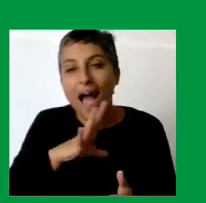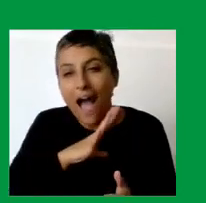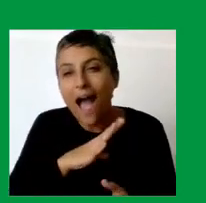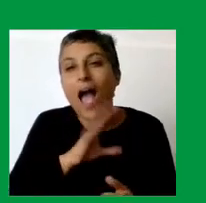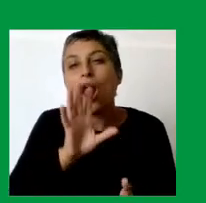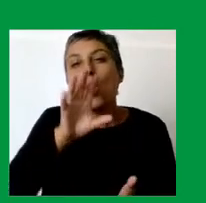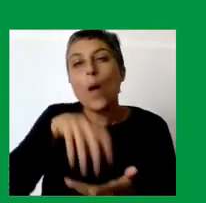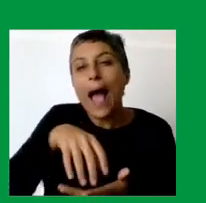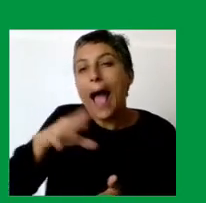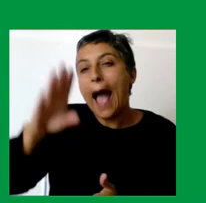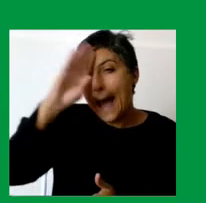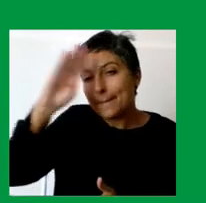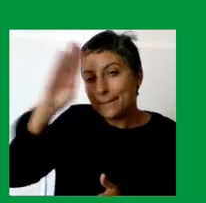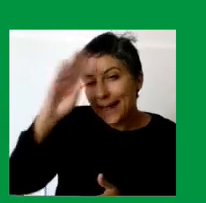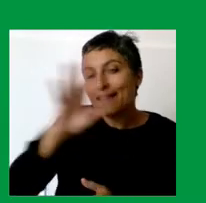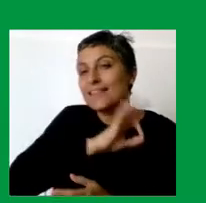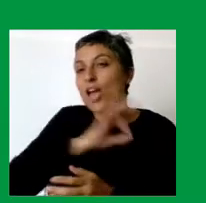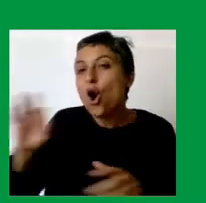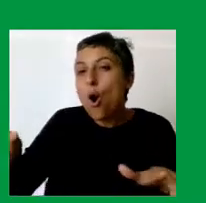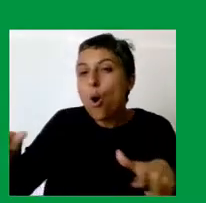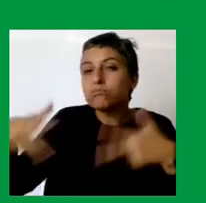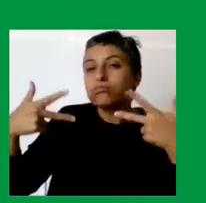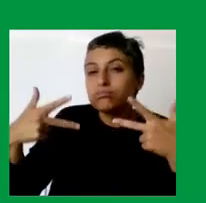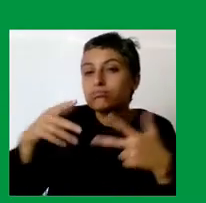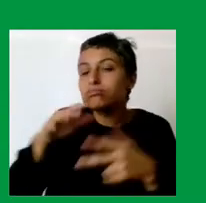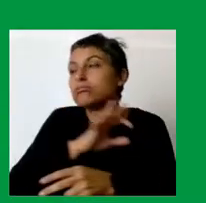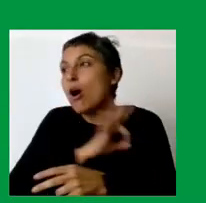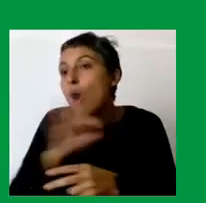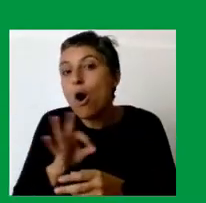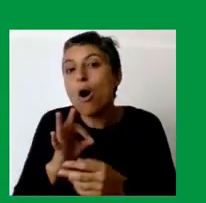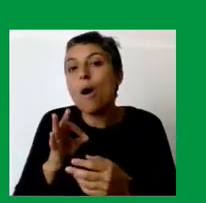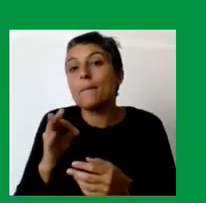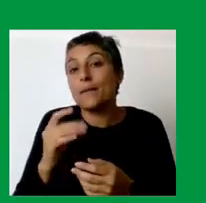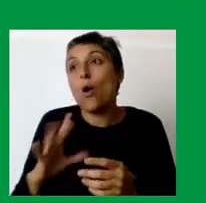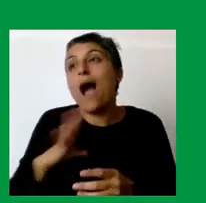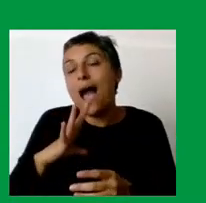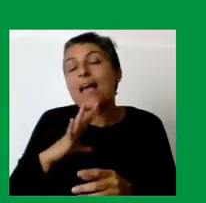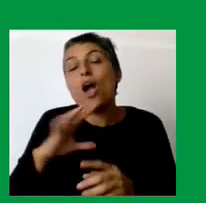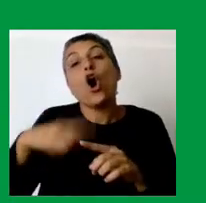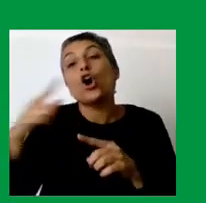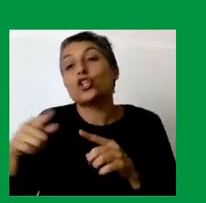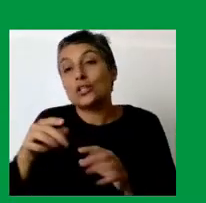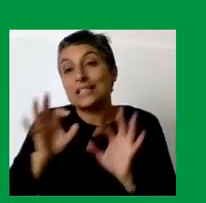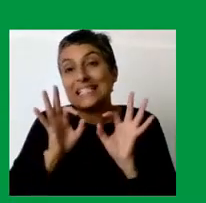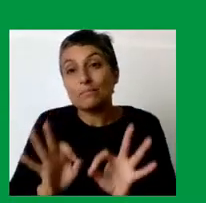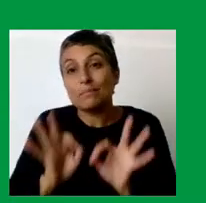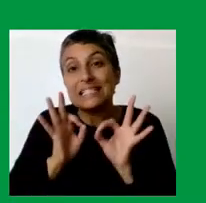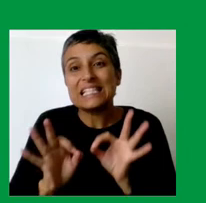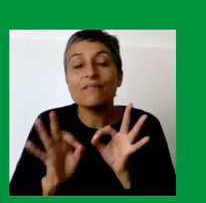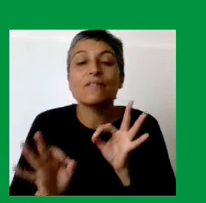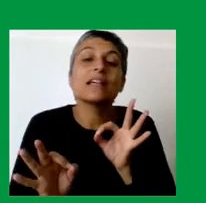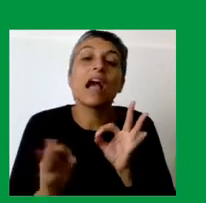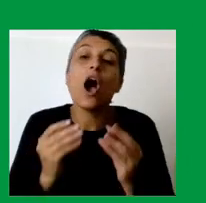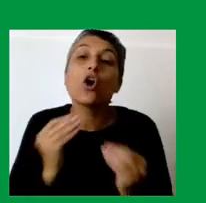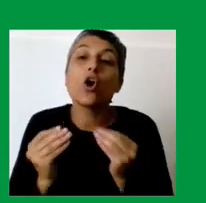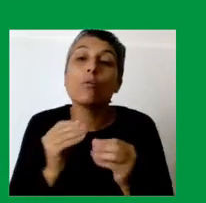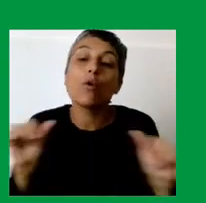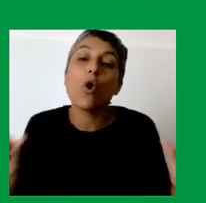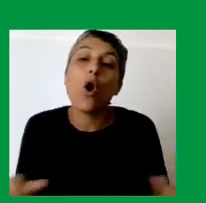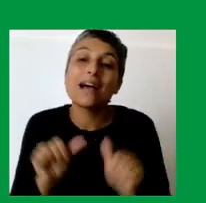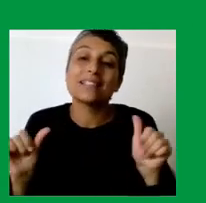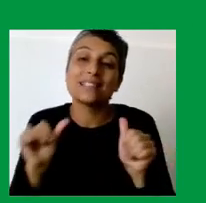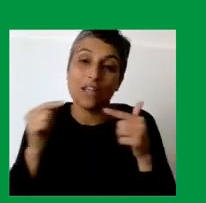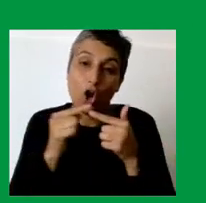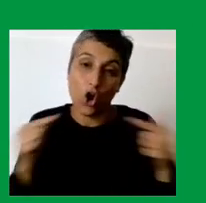tenemos webinars, tenemos seminarios, ¿no? Este es más contextual, pero hay algunos que son más específicos de cómo hacer determinadas